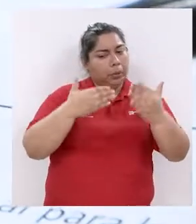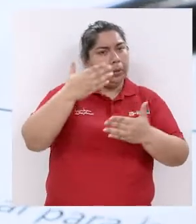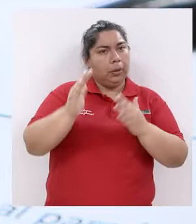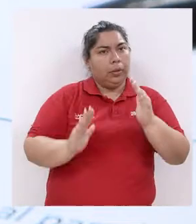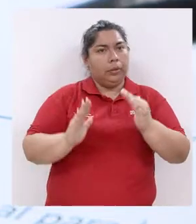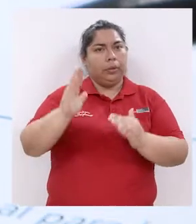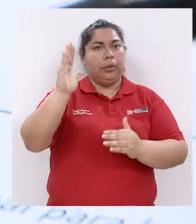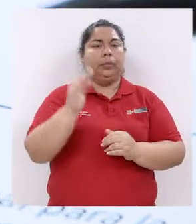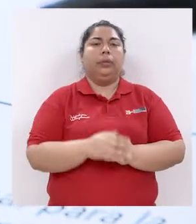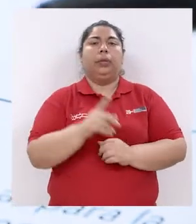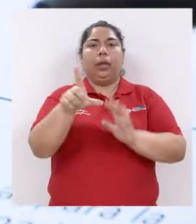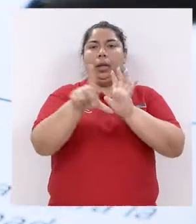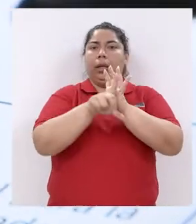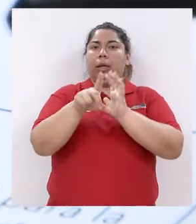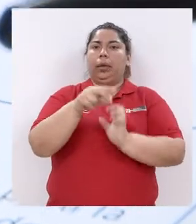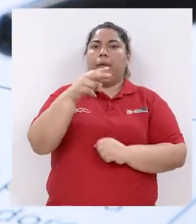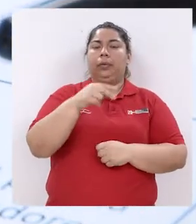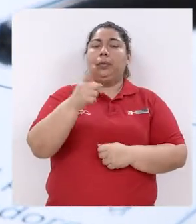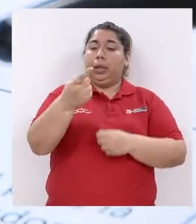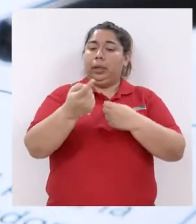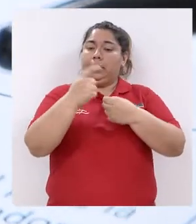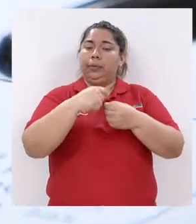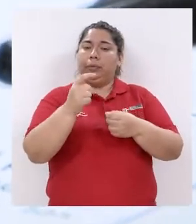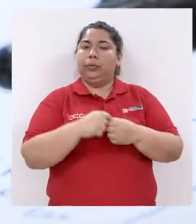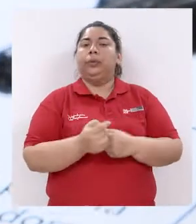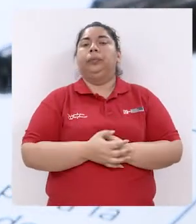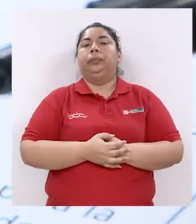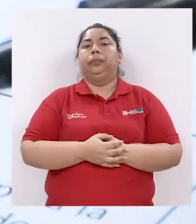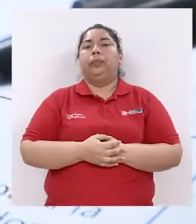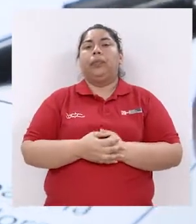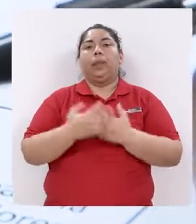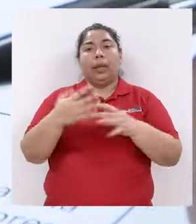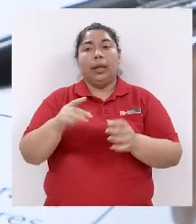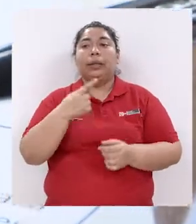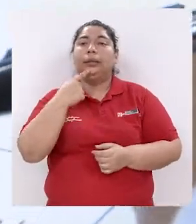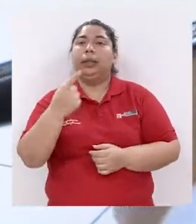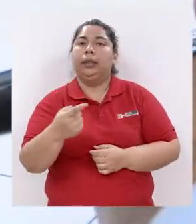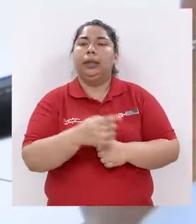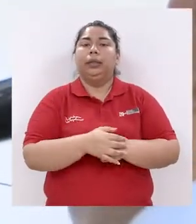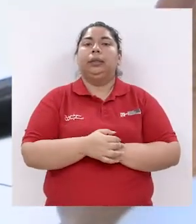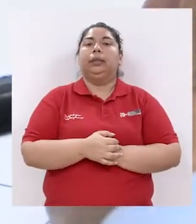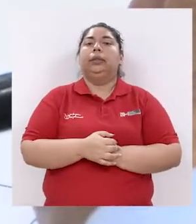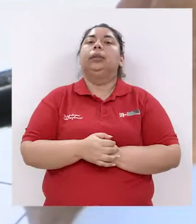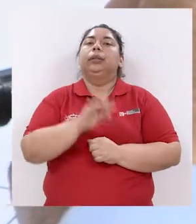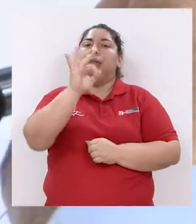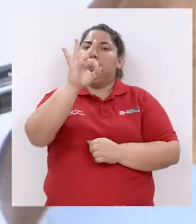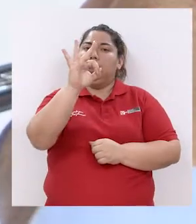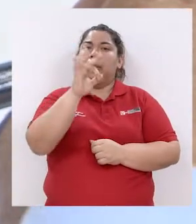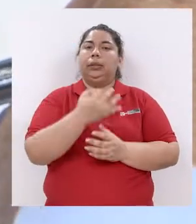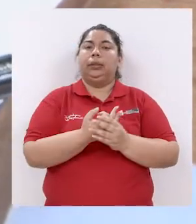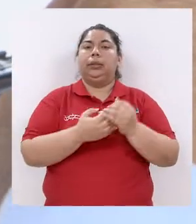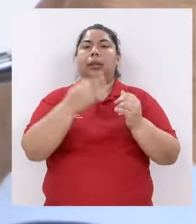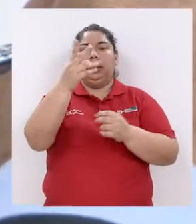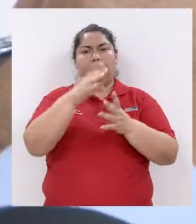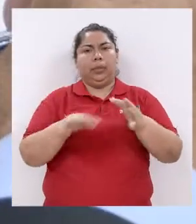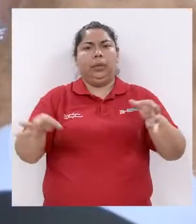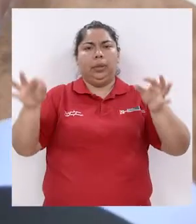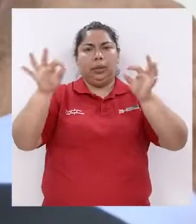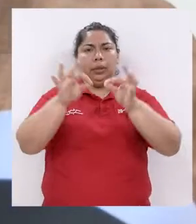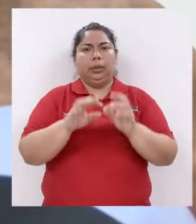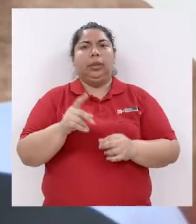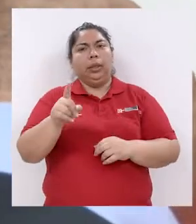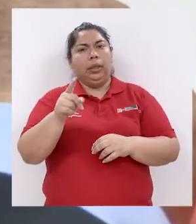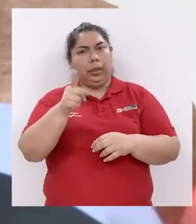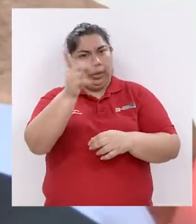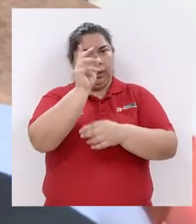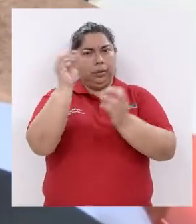avanzando en el cumplimiento de la ley de inclusión social. Señalarles también de que hay 3 áreas importantísimas